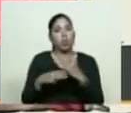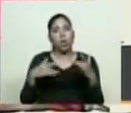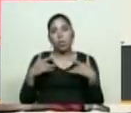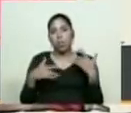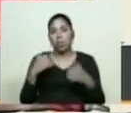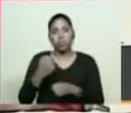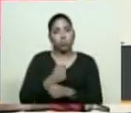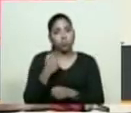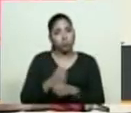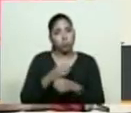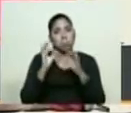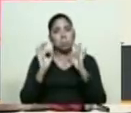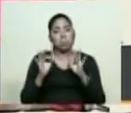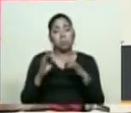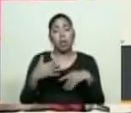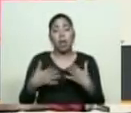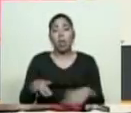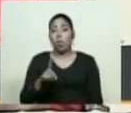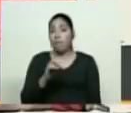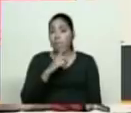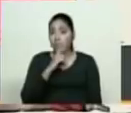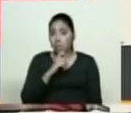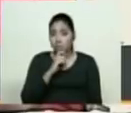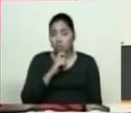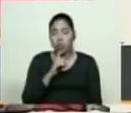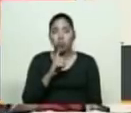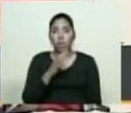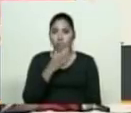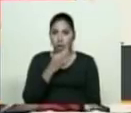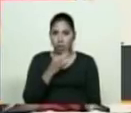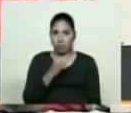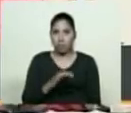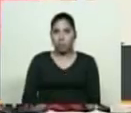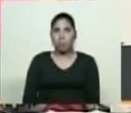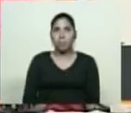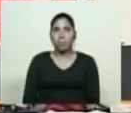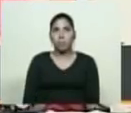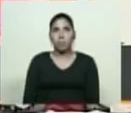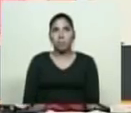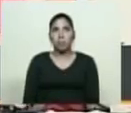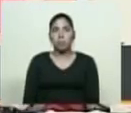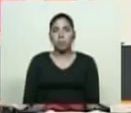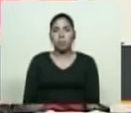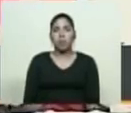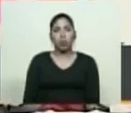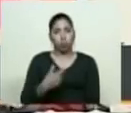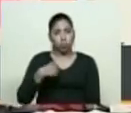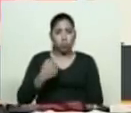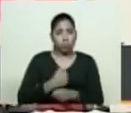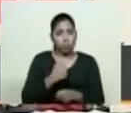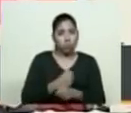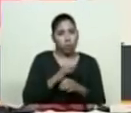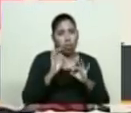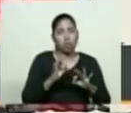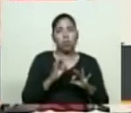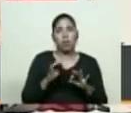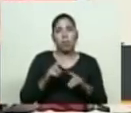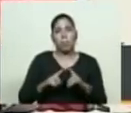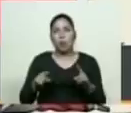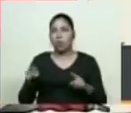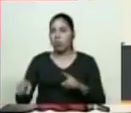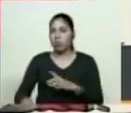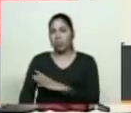trabajo enorme, y la revolución es capaz de hacerlo. Mientras eso ocurre, ¿qué hace la derecha? Uno pudiera decir en este momento, nadie